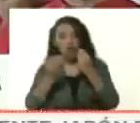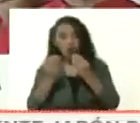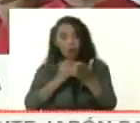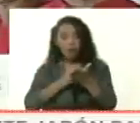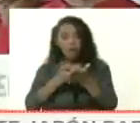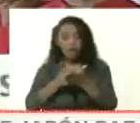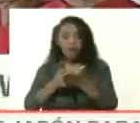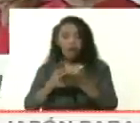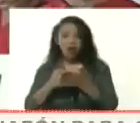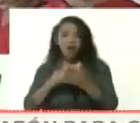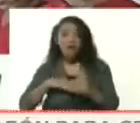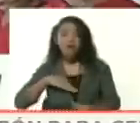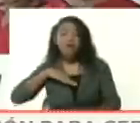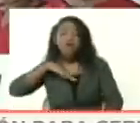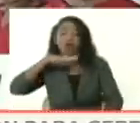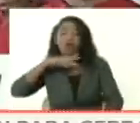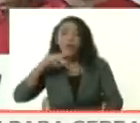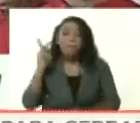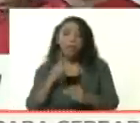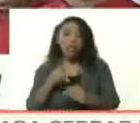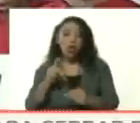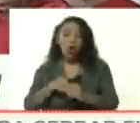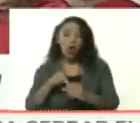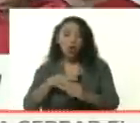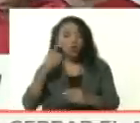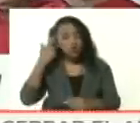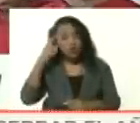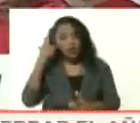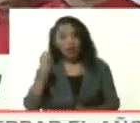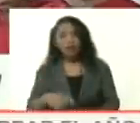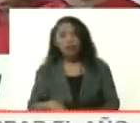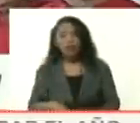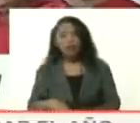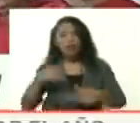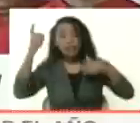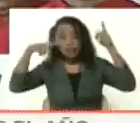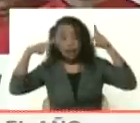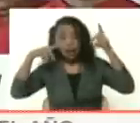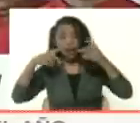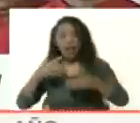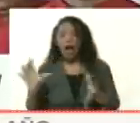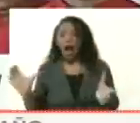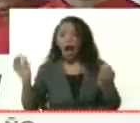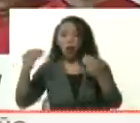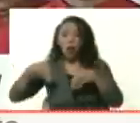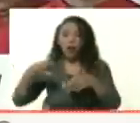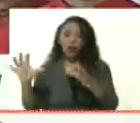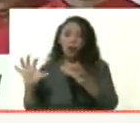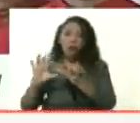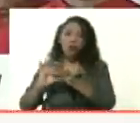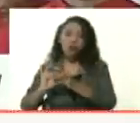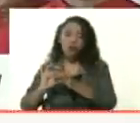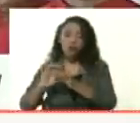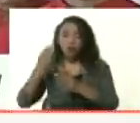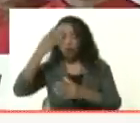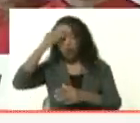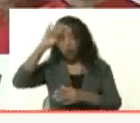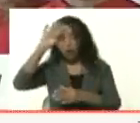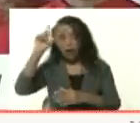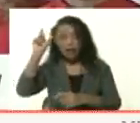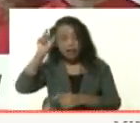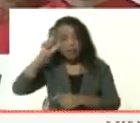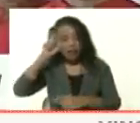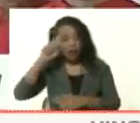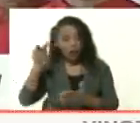mundo. Y Hugo Chávez, en convenio con Cuba, un gran plan nacional, programa, enseñaron a